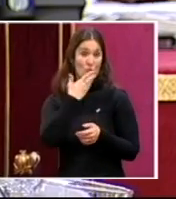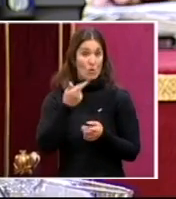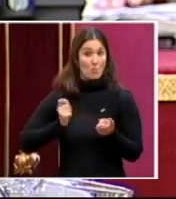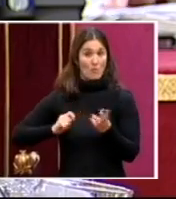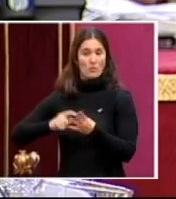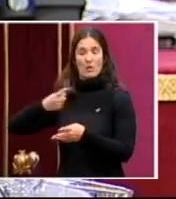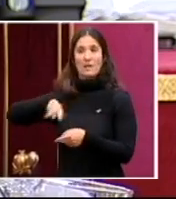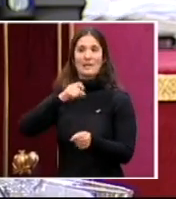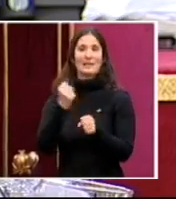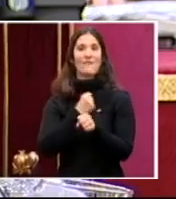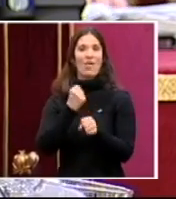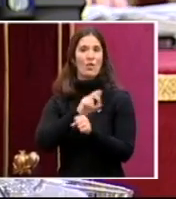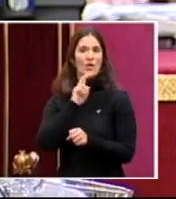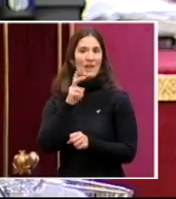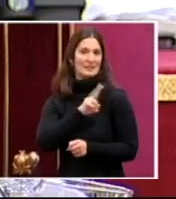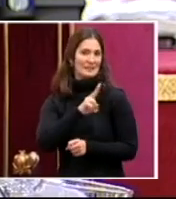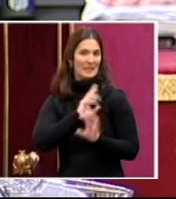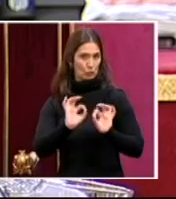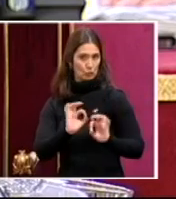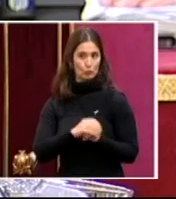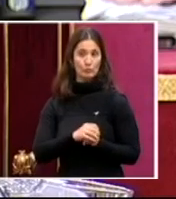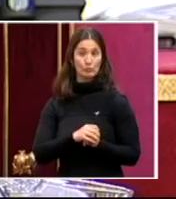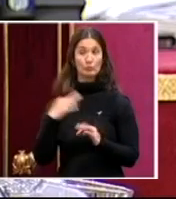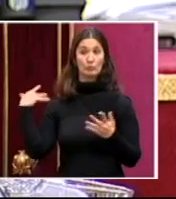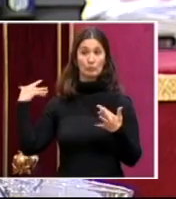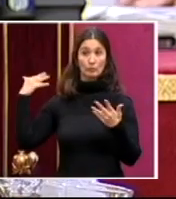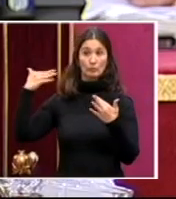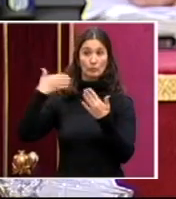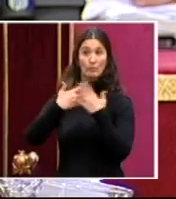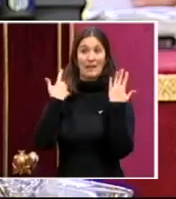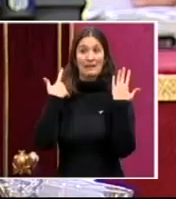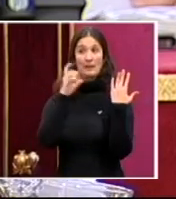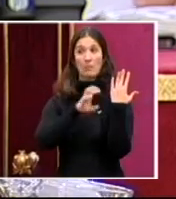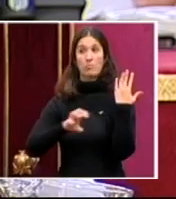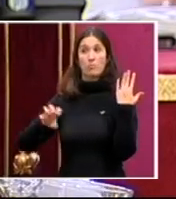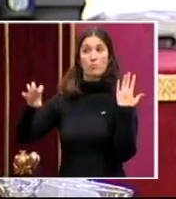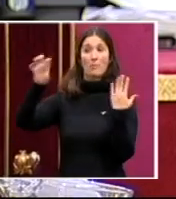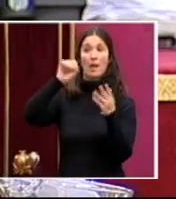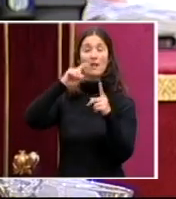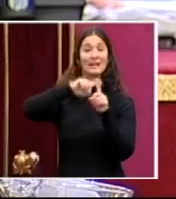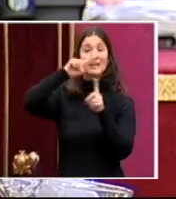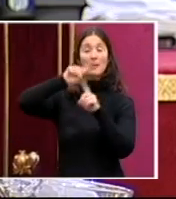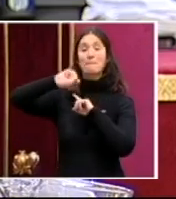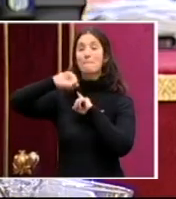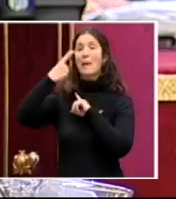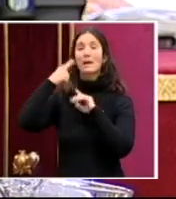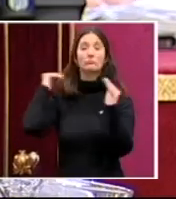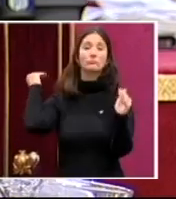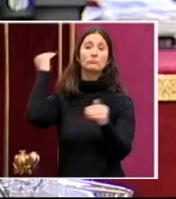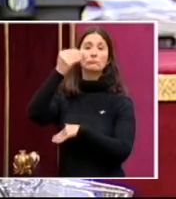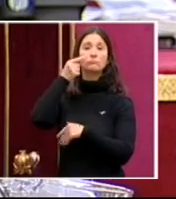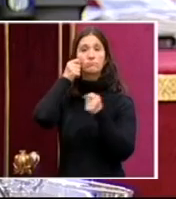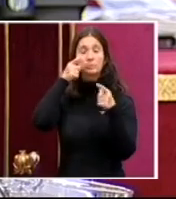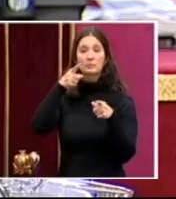eran trabajadoras sexuales. A lo largo de las 6 regiones del mundo, las cifras más altas han sido encontradas